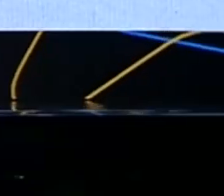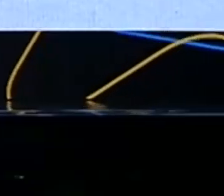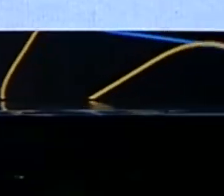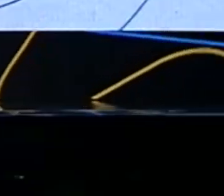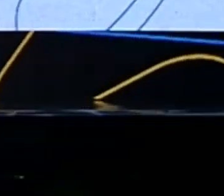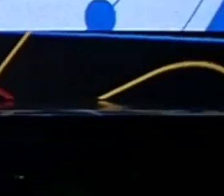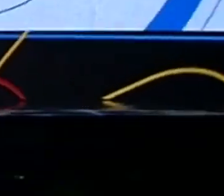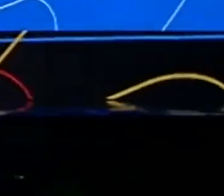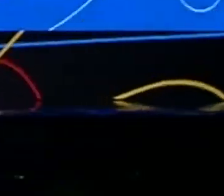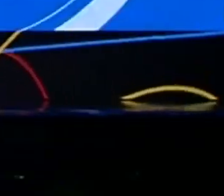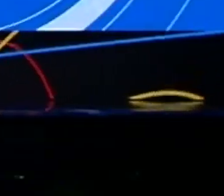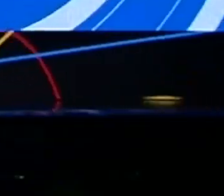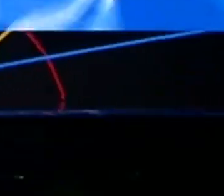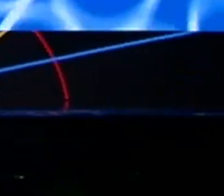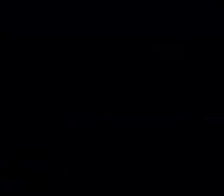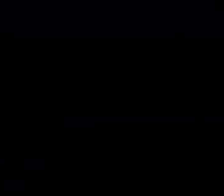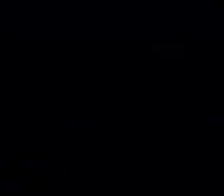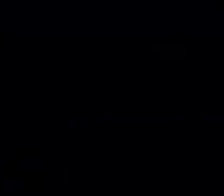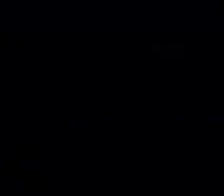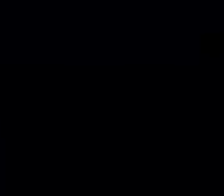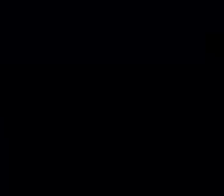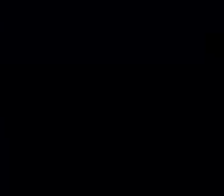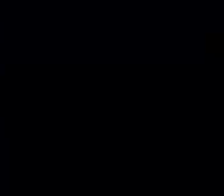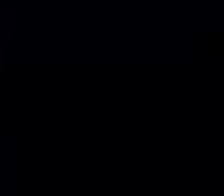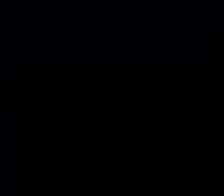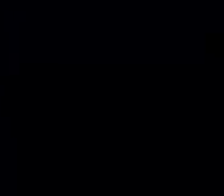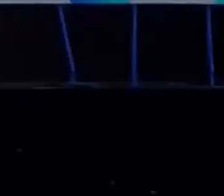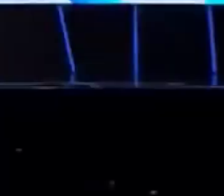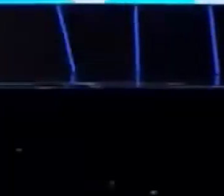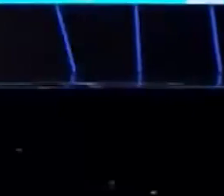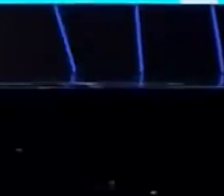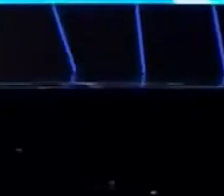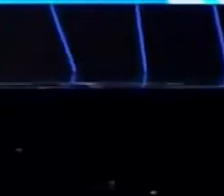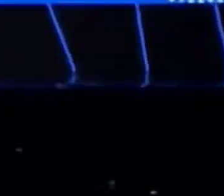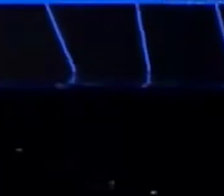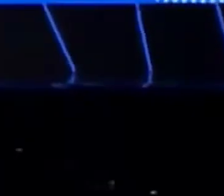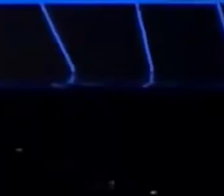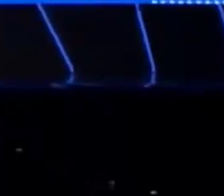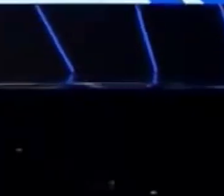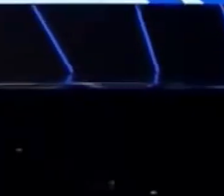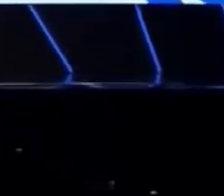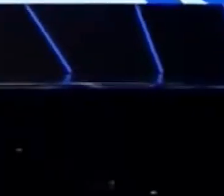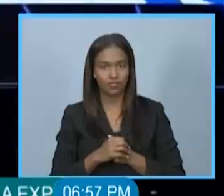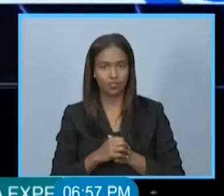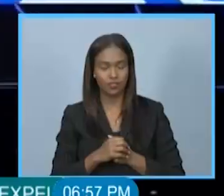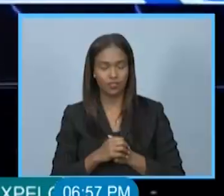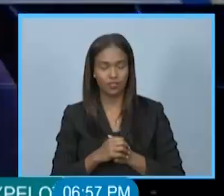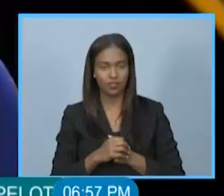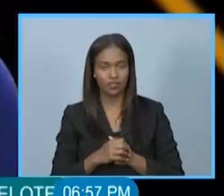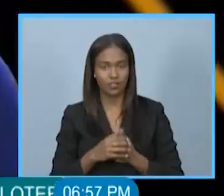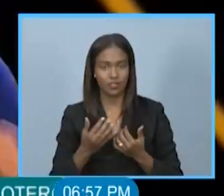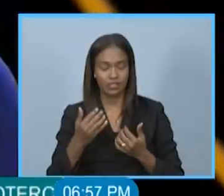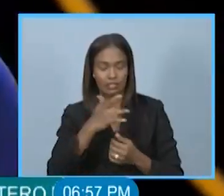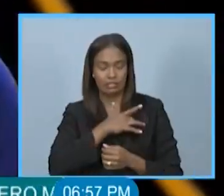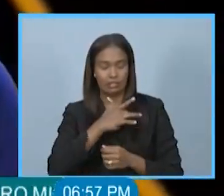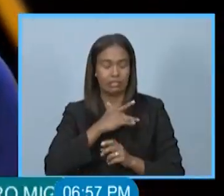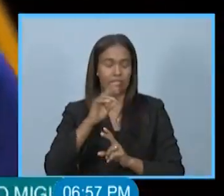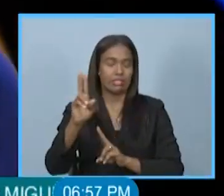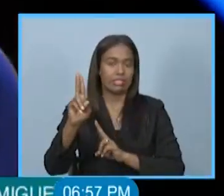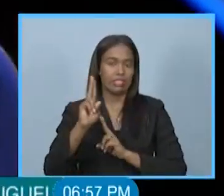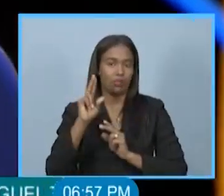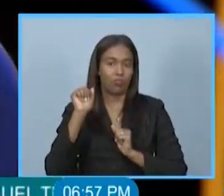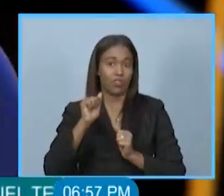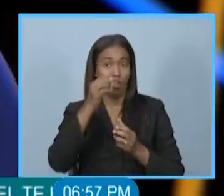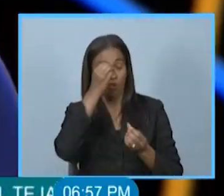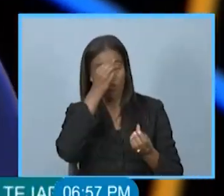señores continuamos llevándoles esta emisión estelar de Central de noticias de ese imaginativa John radísima de poder